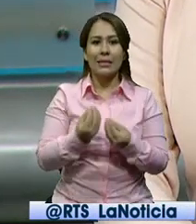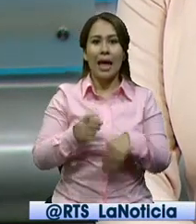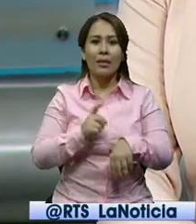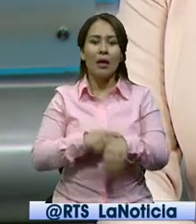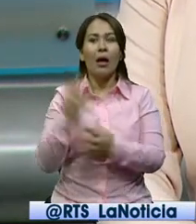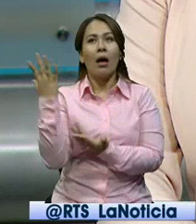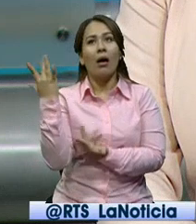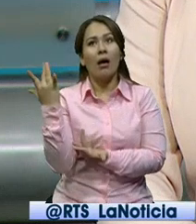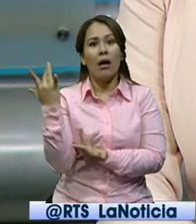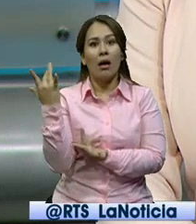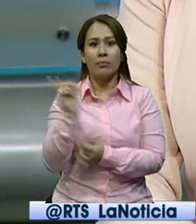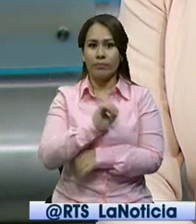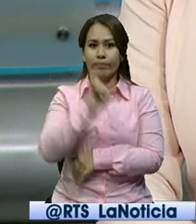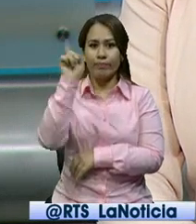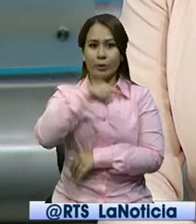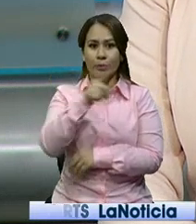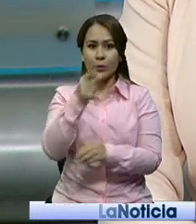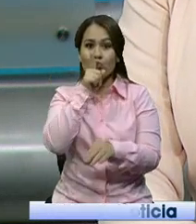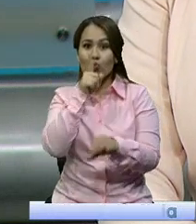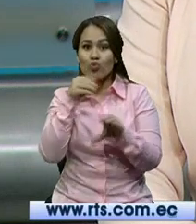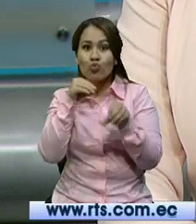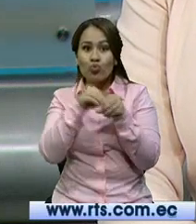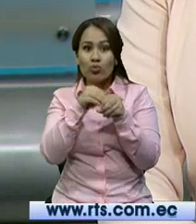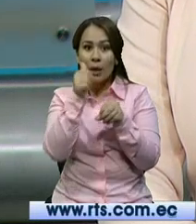de espera y frenar el contrabando.